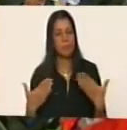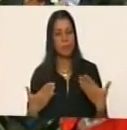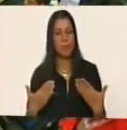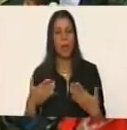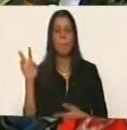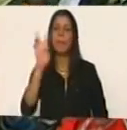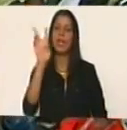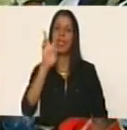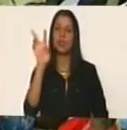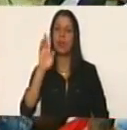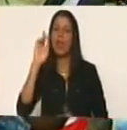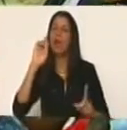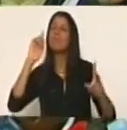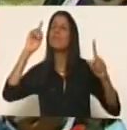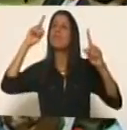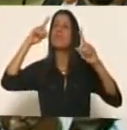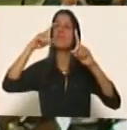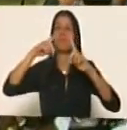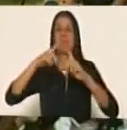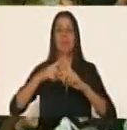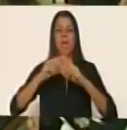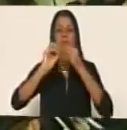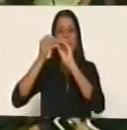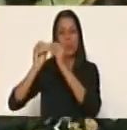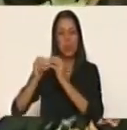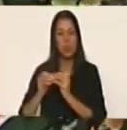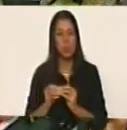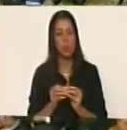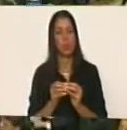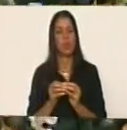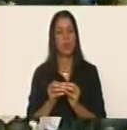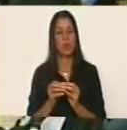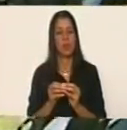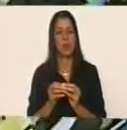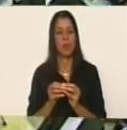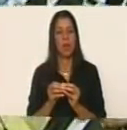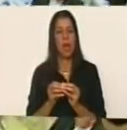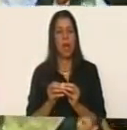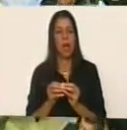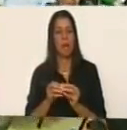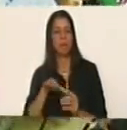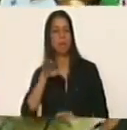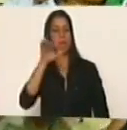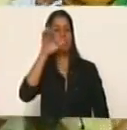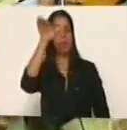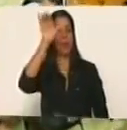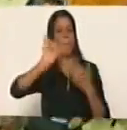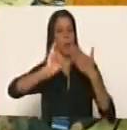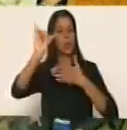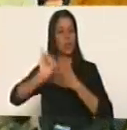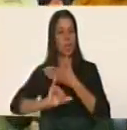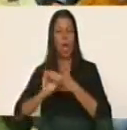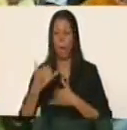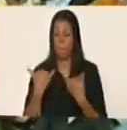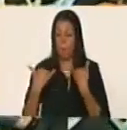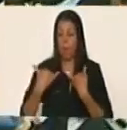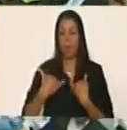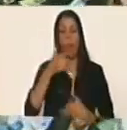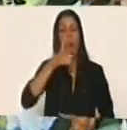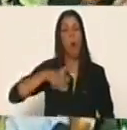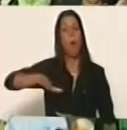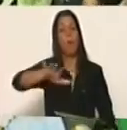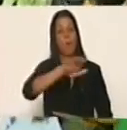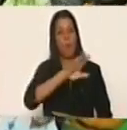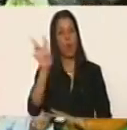está determinada a que las soluciones, a que el futuro de lo que vaya a ocurrir en este país lo vamos a hacer nosotros los venezolanos y nosotras